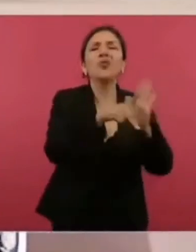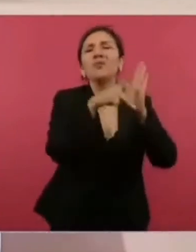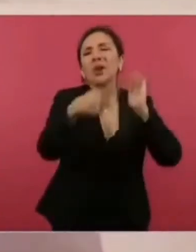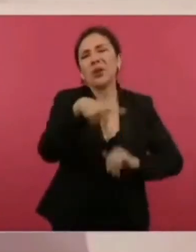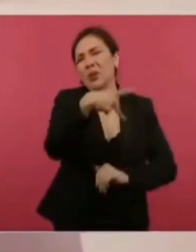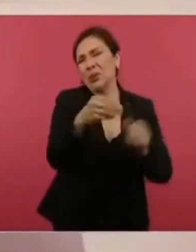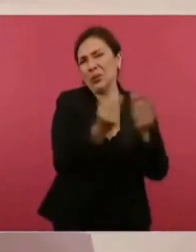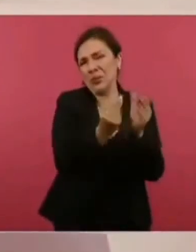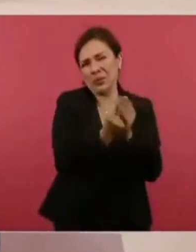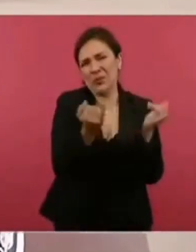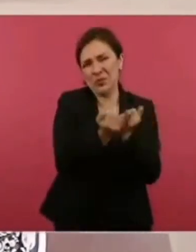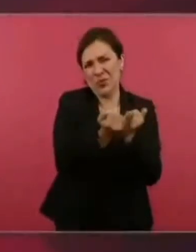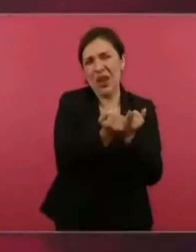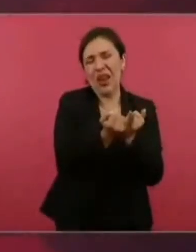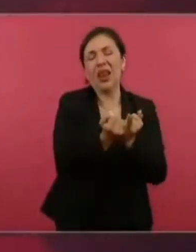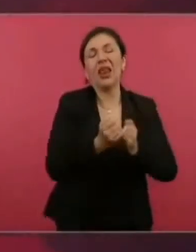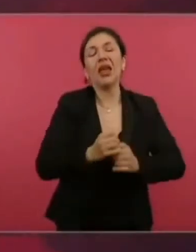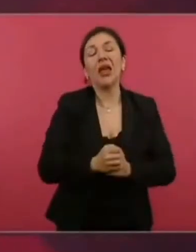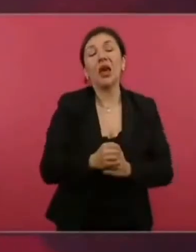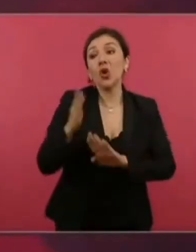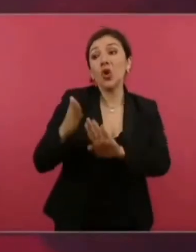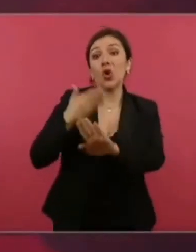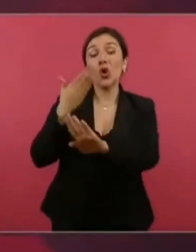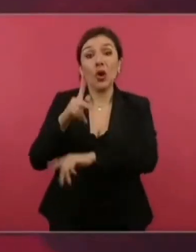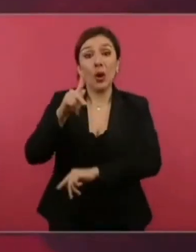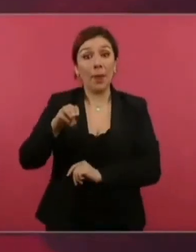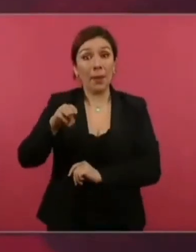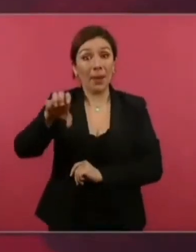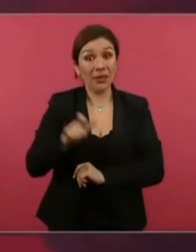conservador a Pemex,